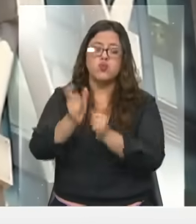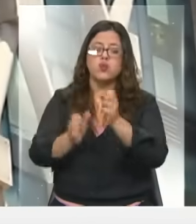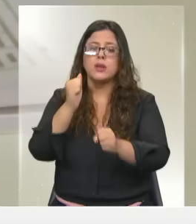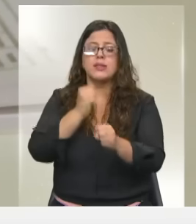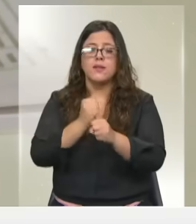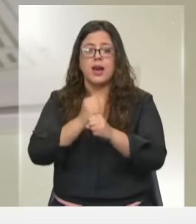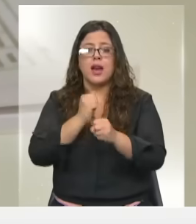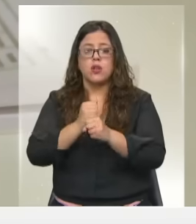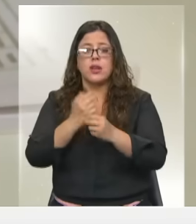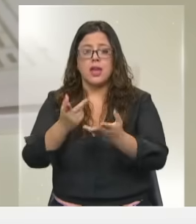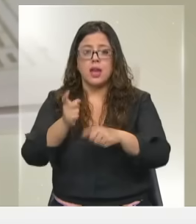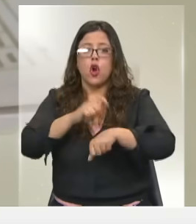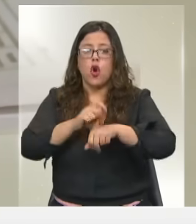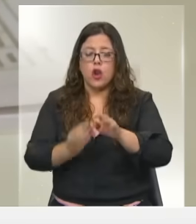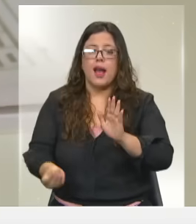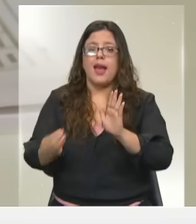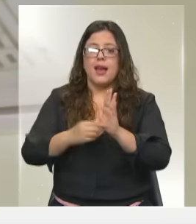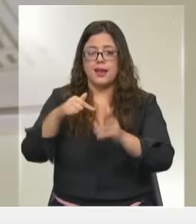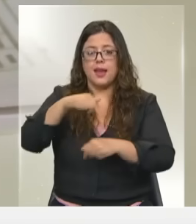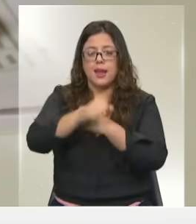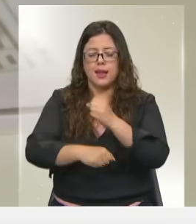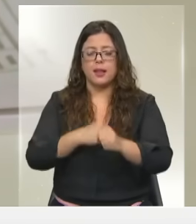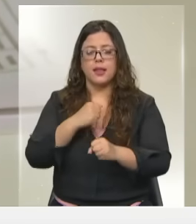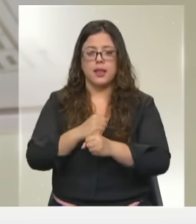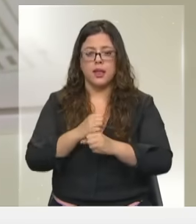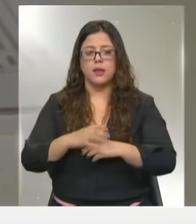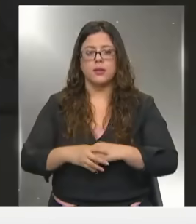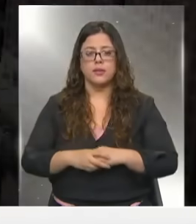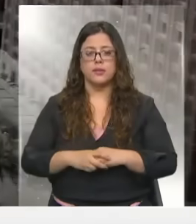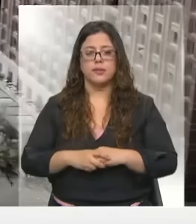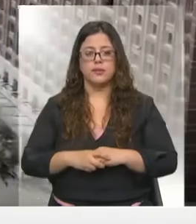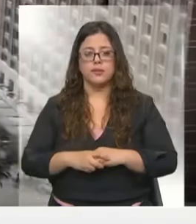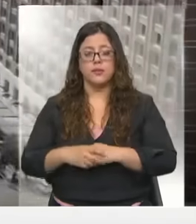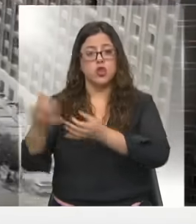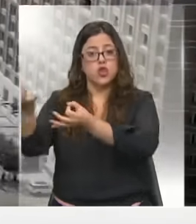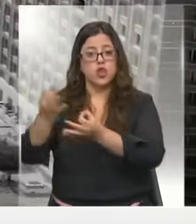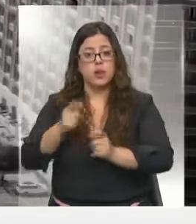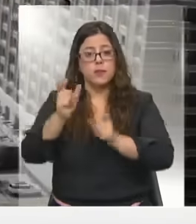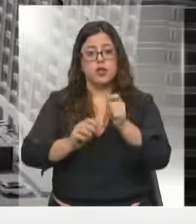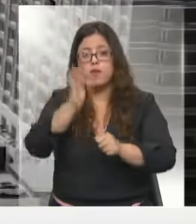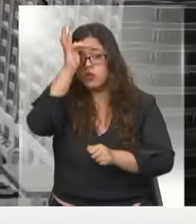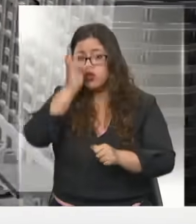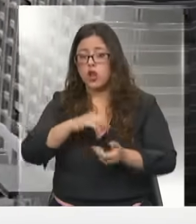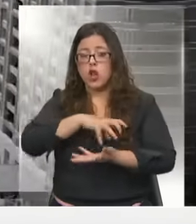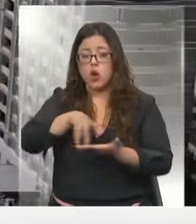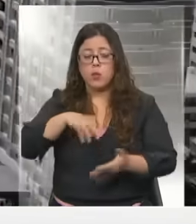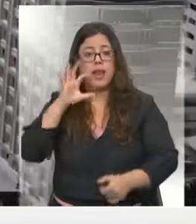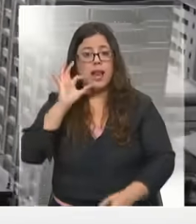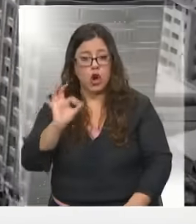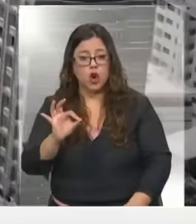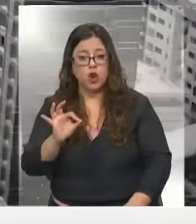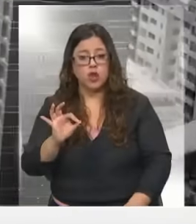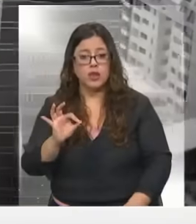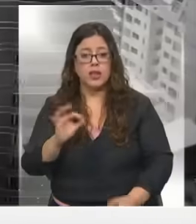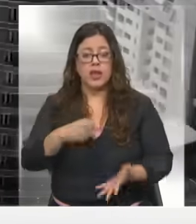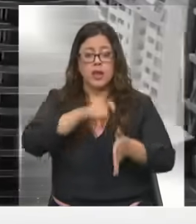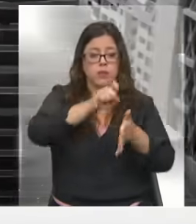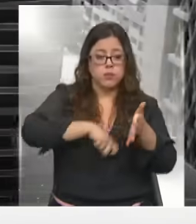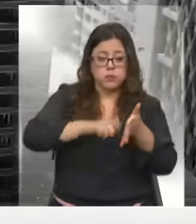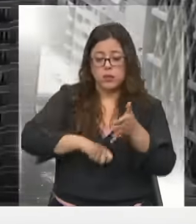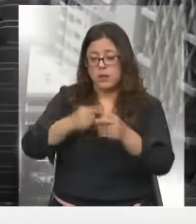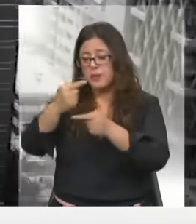trabajadores hicieron horas extras este año. Del total de funcionarios de Las Condes, que entre planta y contrata